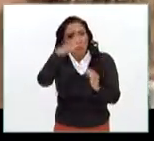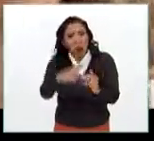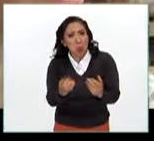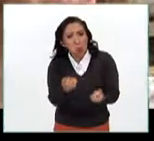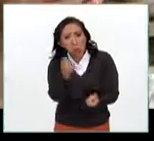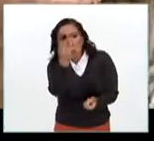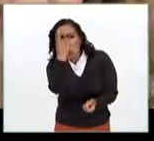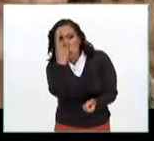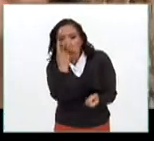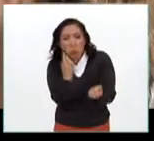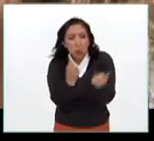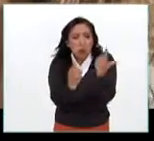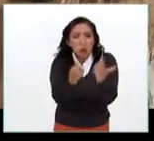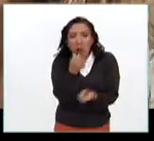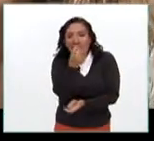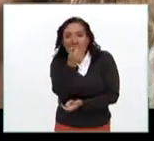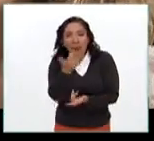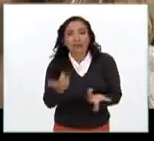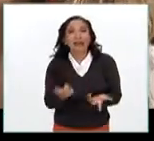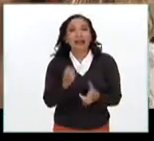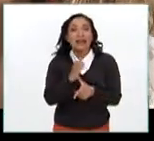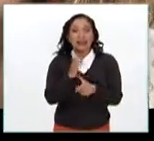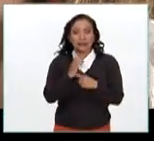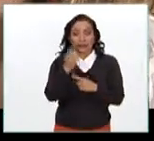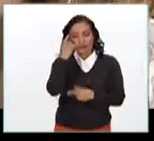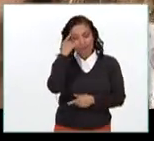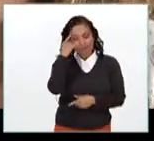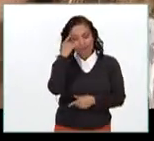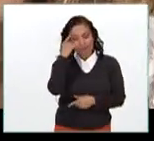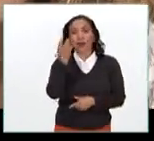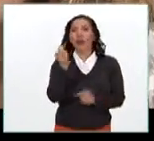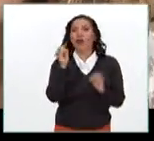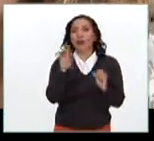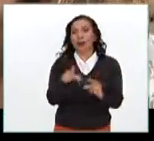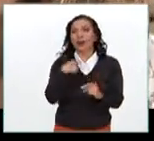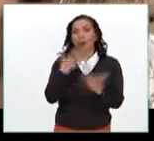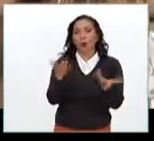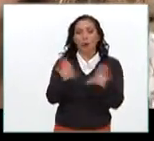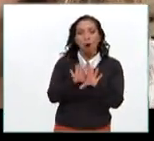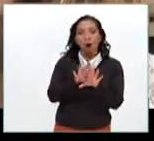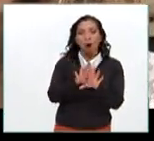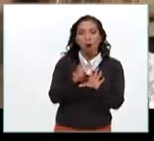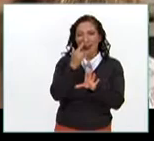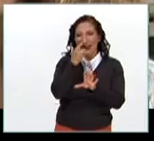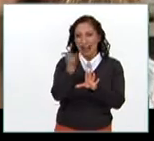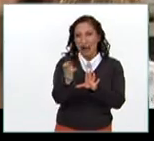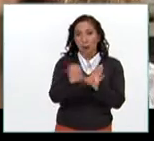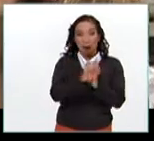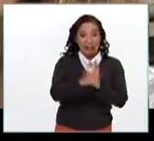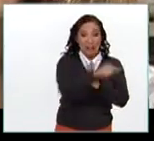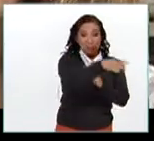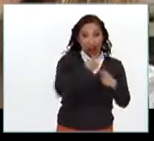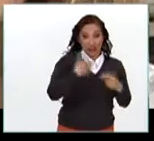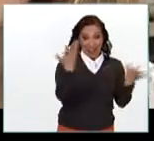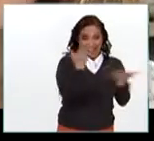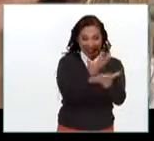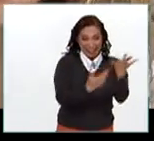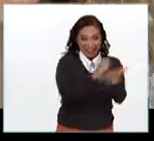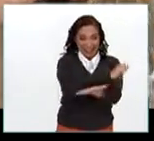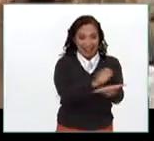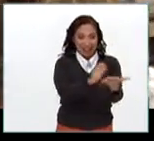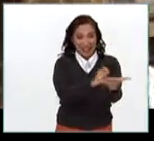mexicanos, poquitos. Entonces, se tuvo que hacer una combinación curiosa porque nuestros autores